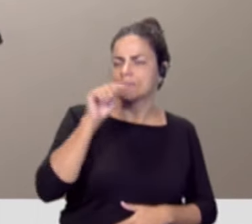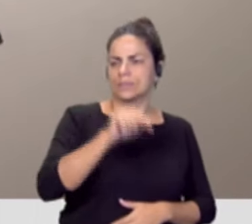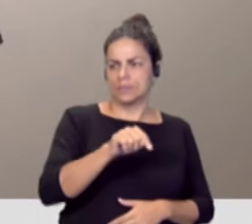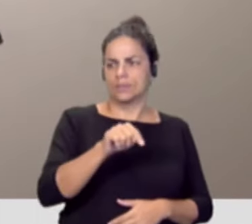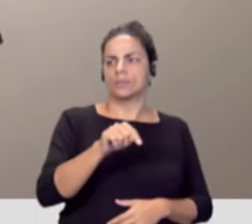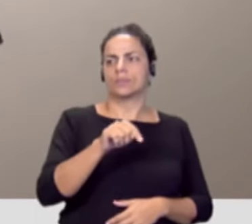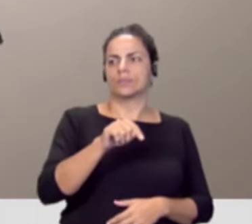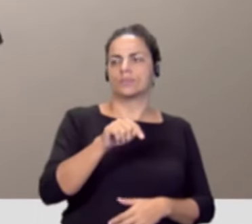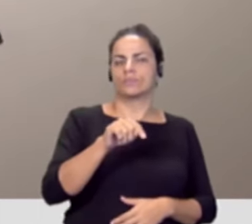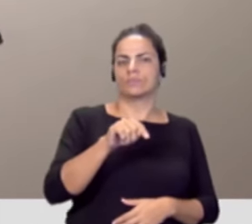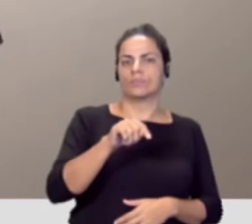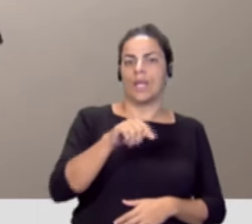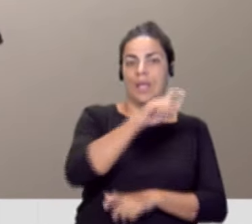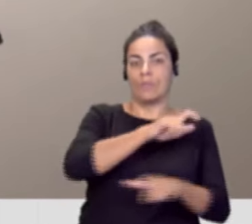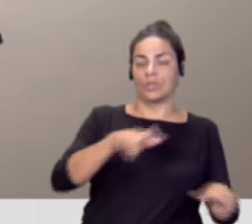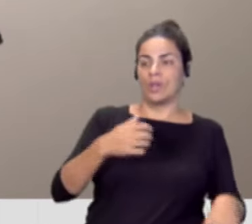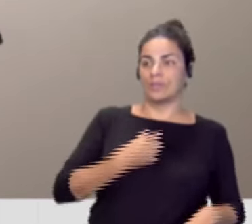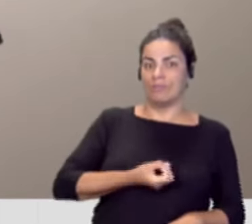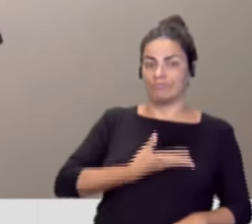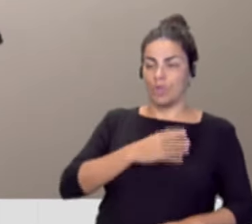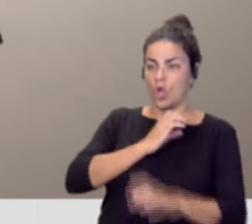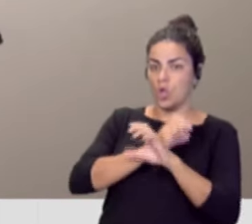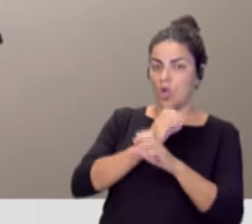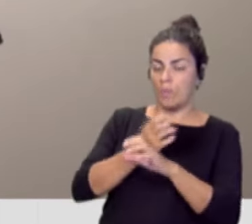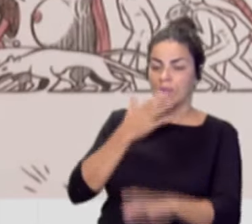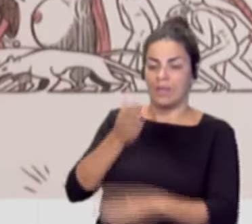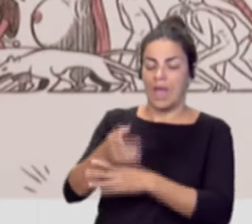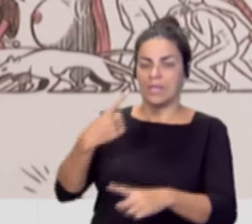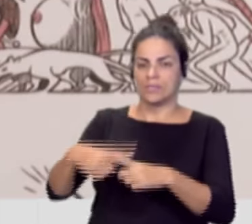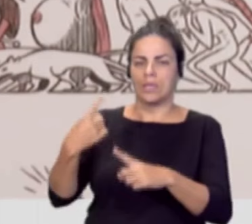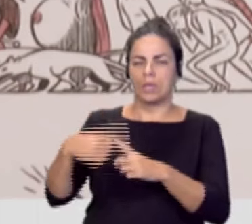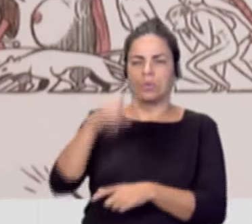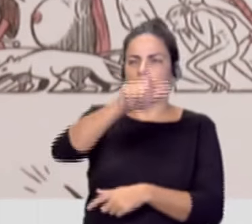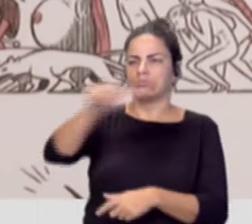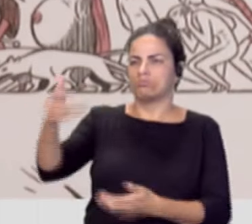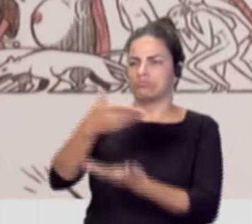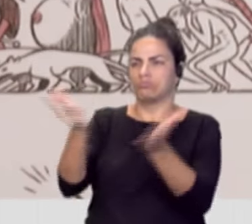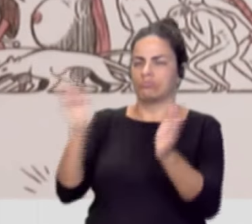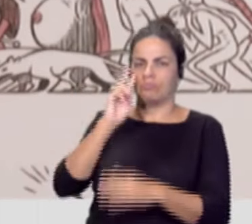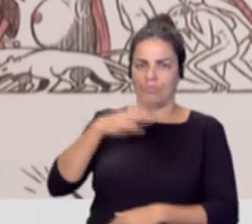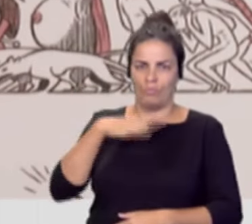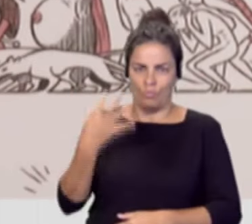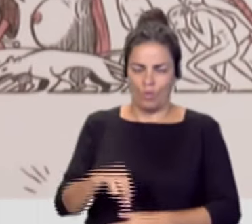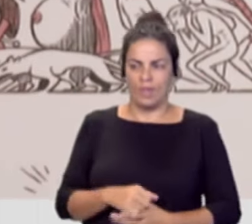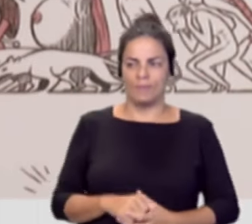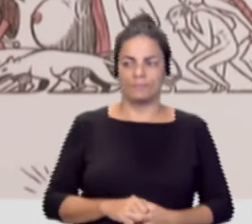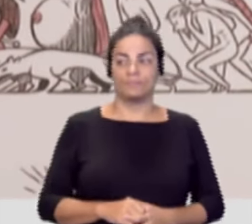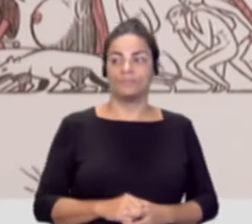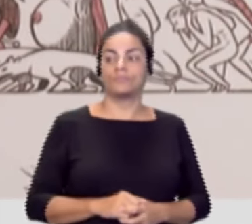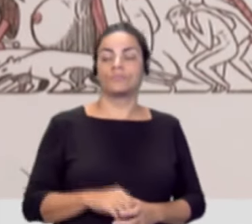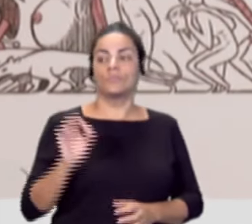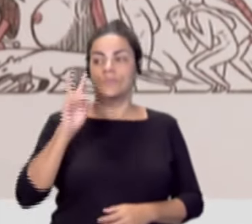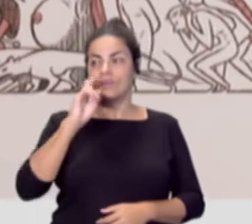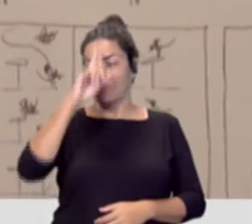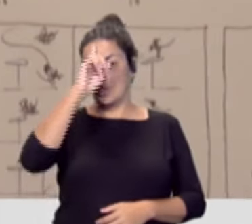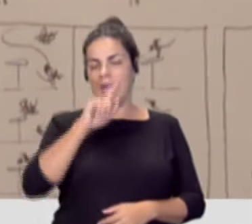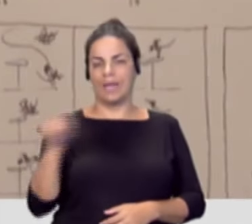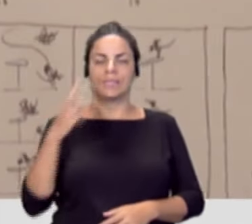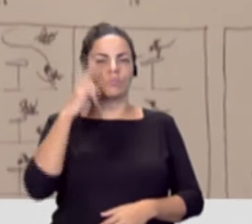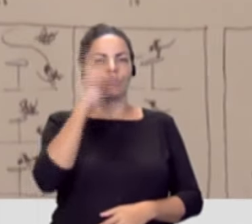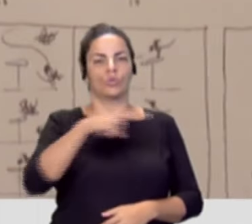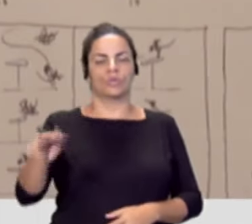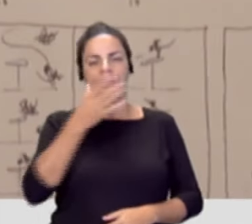los aficionados y las aficionadas que se acerquen a Santa Cruz Comic. Estamos viendo esas imágenes del Museo de Bellas Artes donde